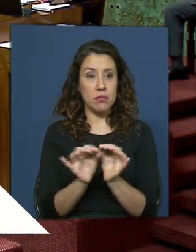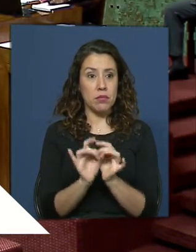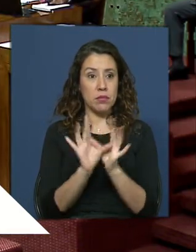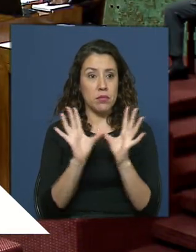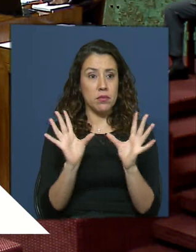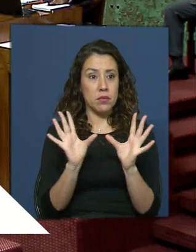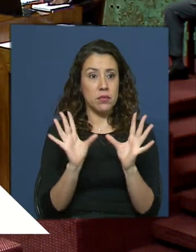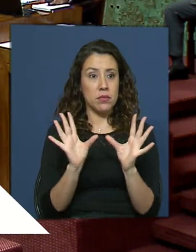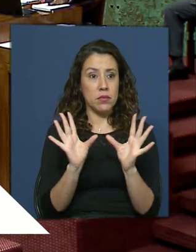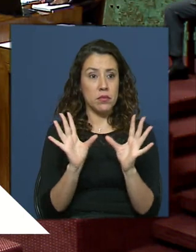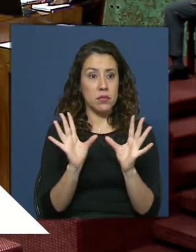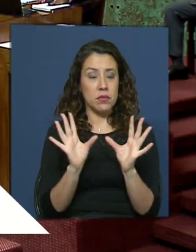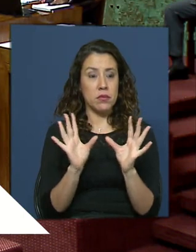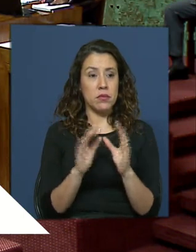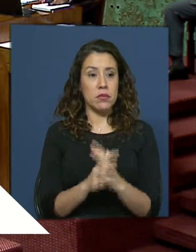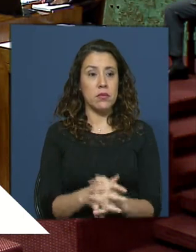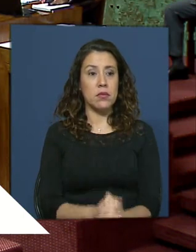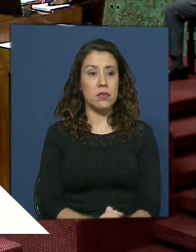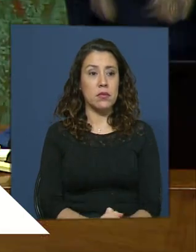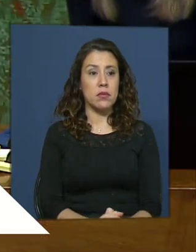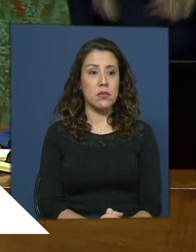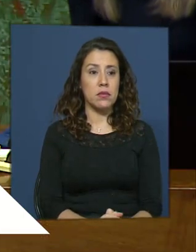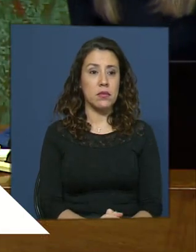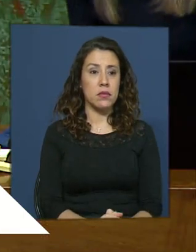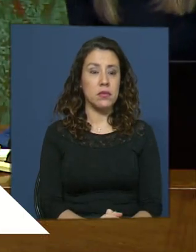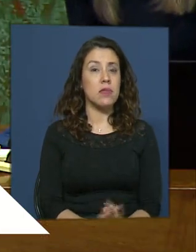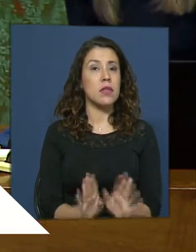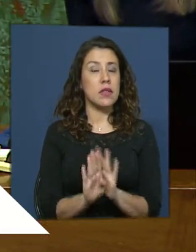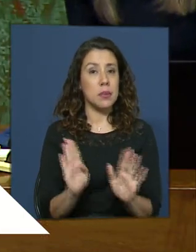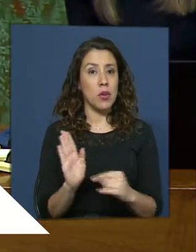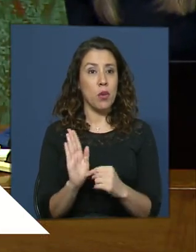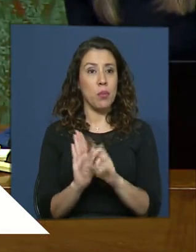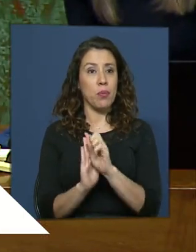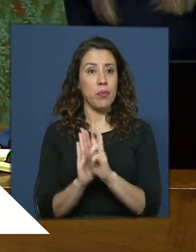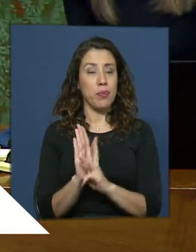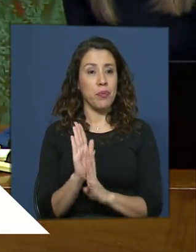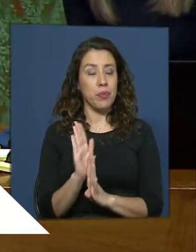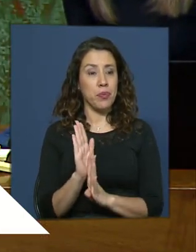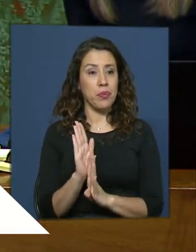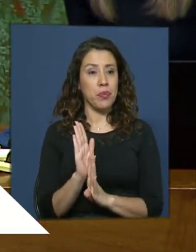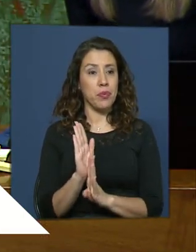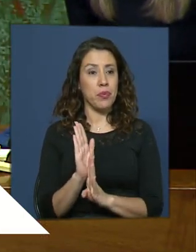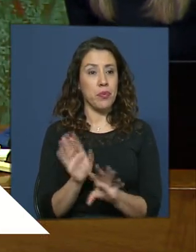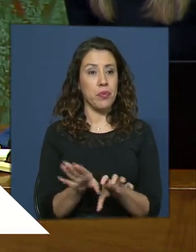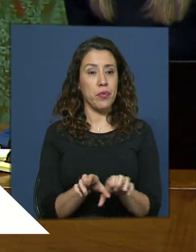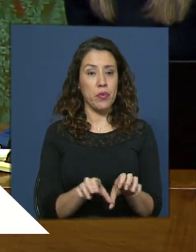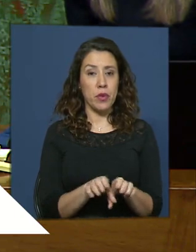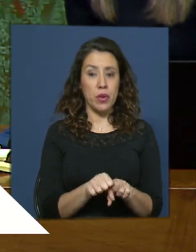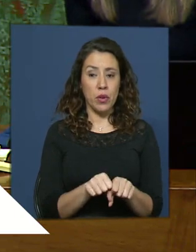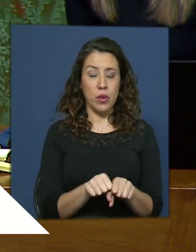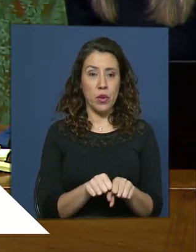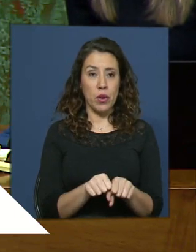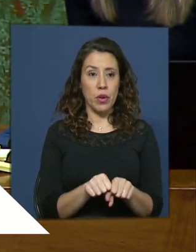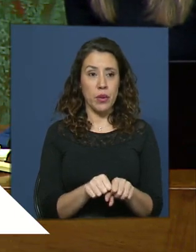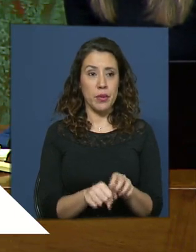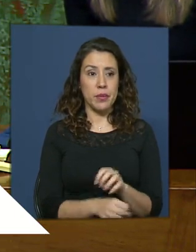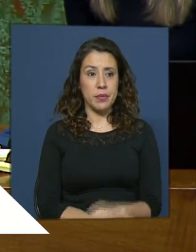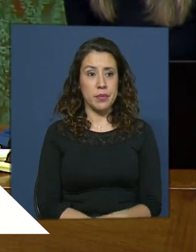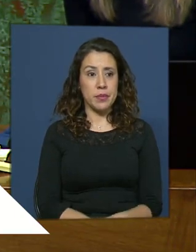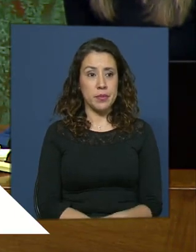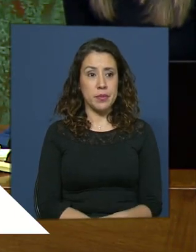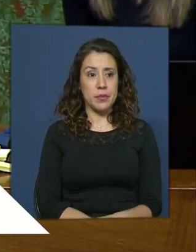posición de la mesa, por lo tanto hemos dado término a la orden del día con los acuerdos que estaban estipulados anteriormente.